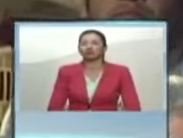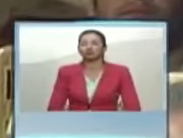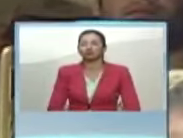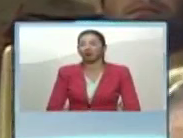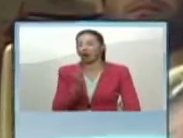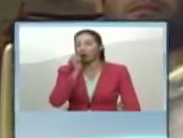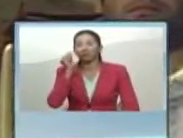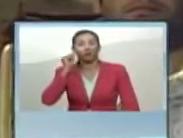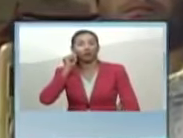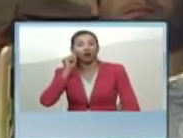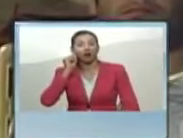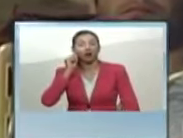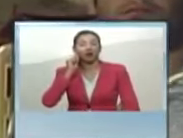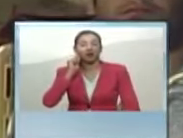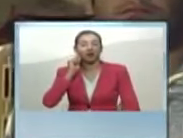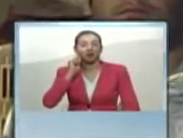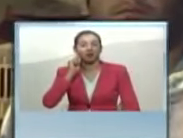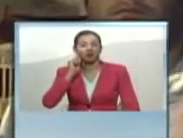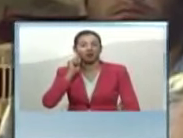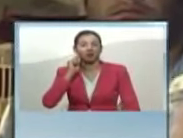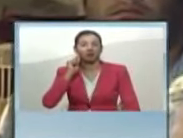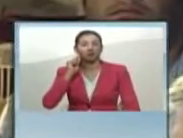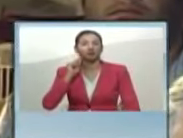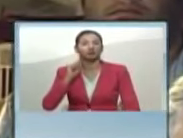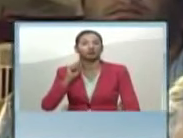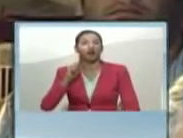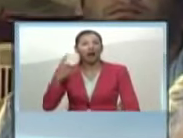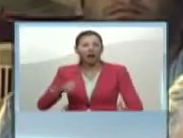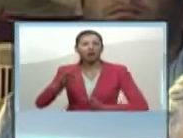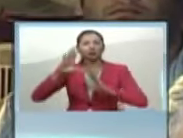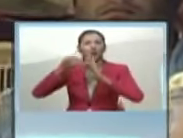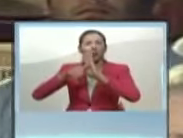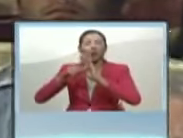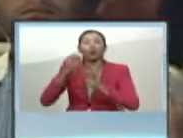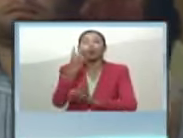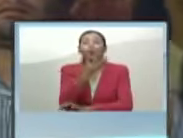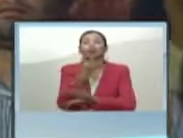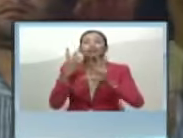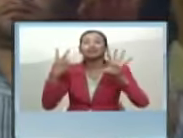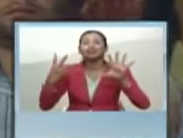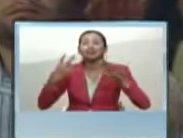pescadores fueron robados hasta en un día 47 motores